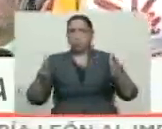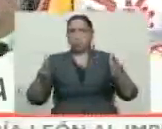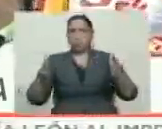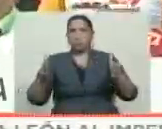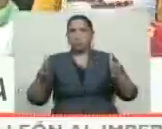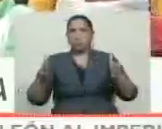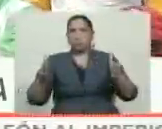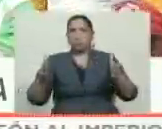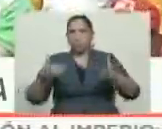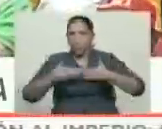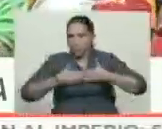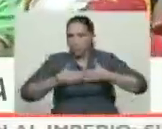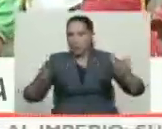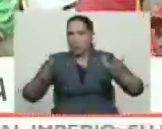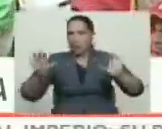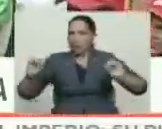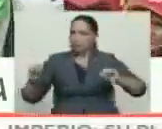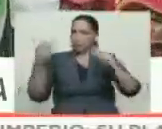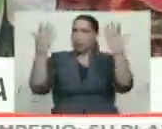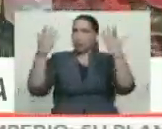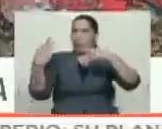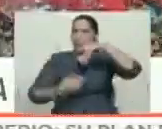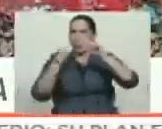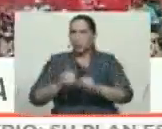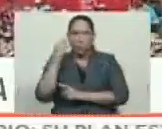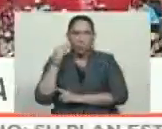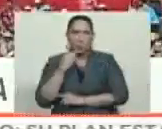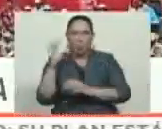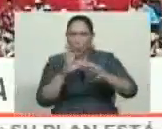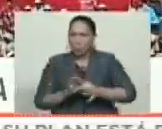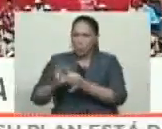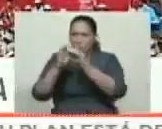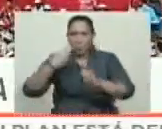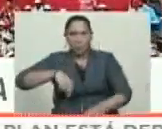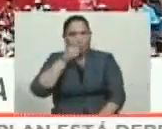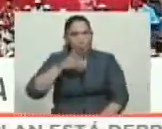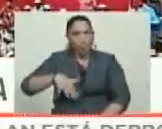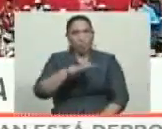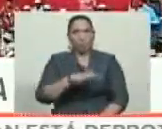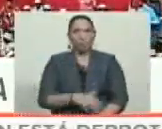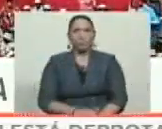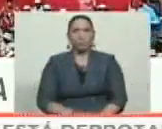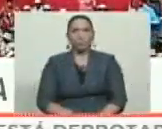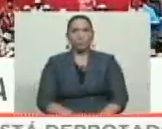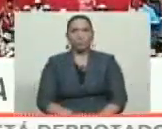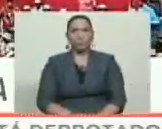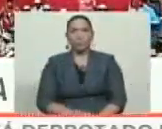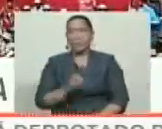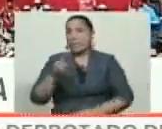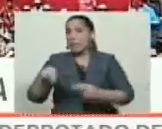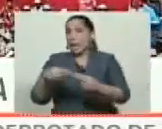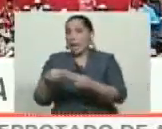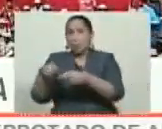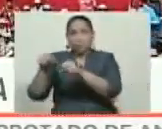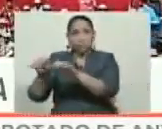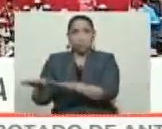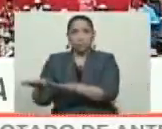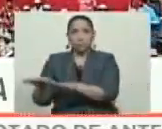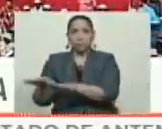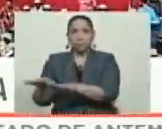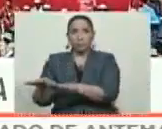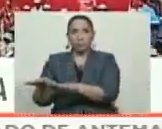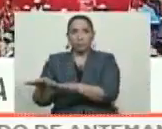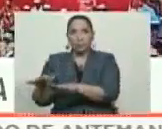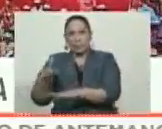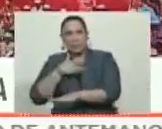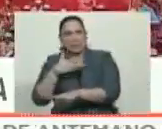lo que nos garantiza el triunfo en la revolución bolivariana. La unidad de nuestro pueblo, que nadie se rinda, que el que